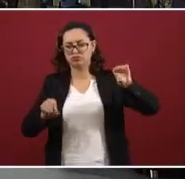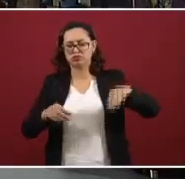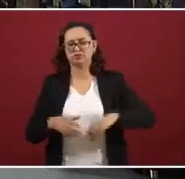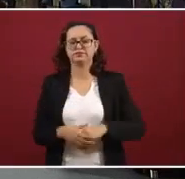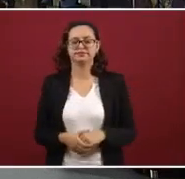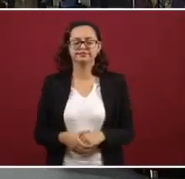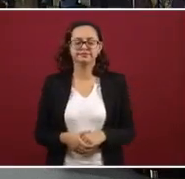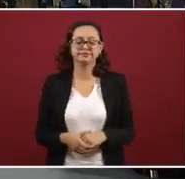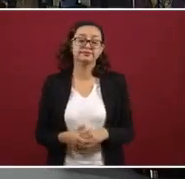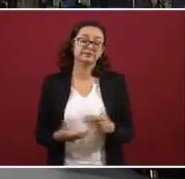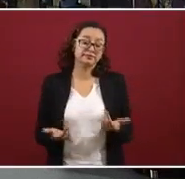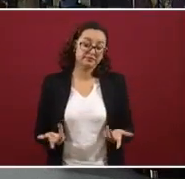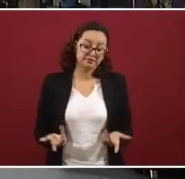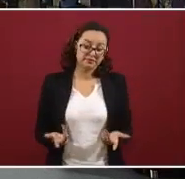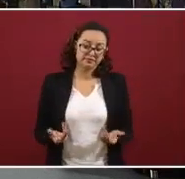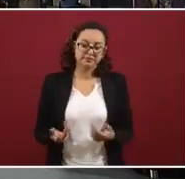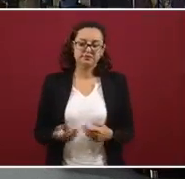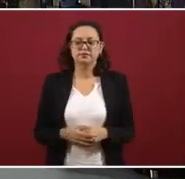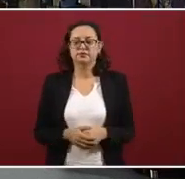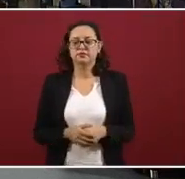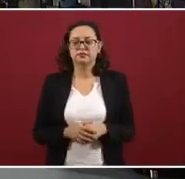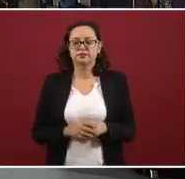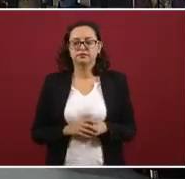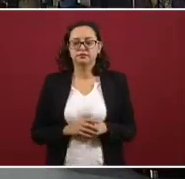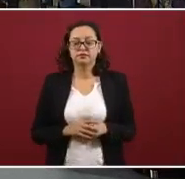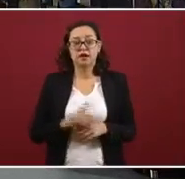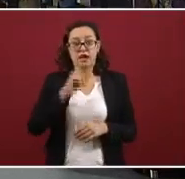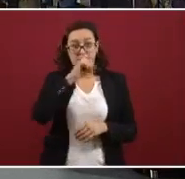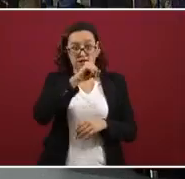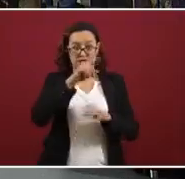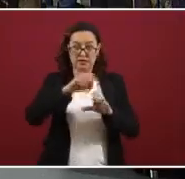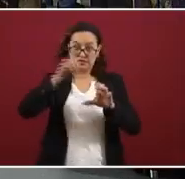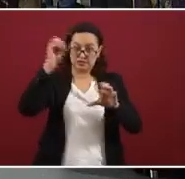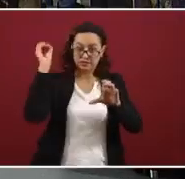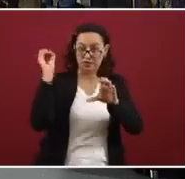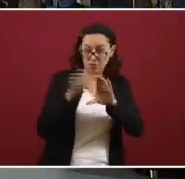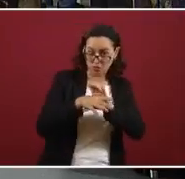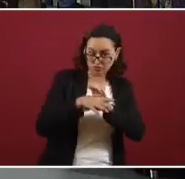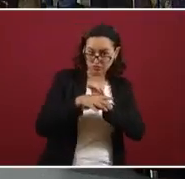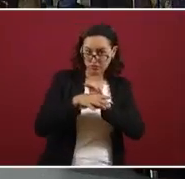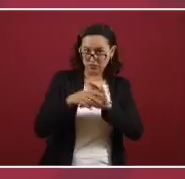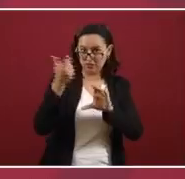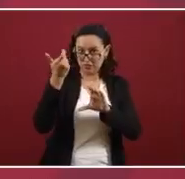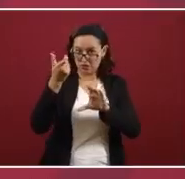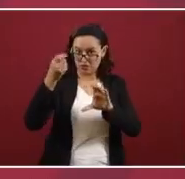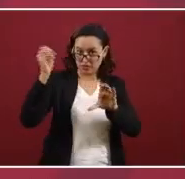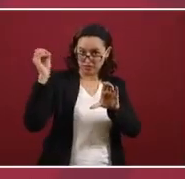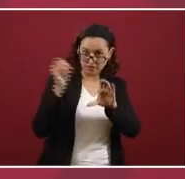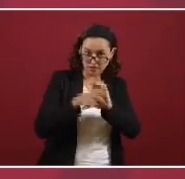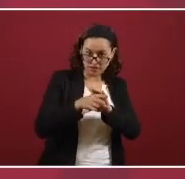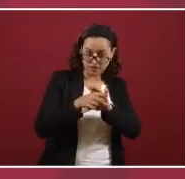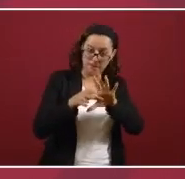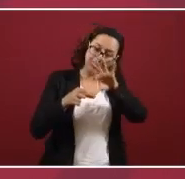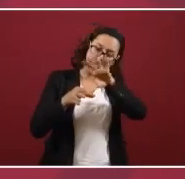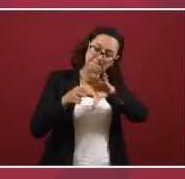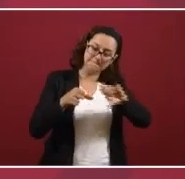O sea, es donde se deposita el dinero, ahí queda un porcentaje.